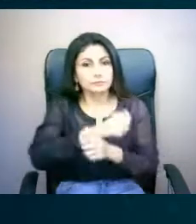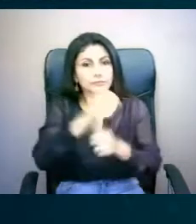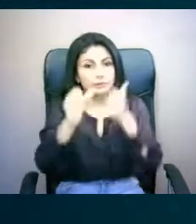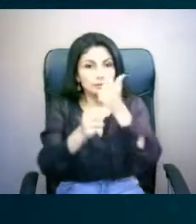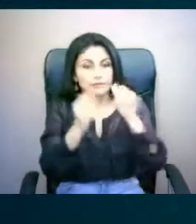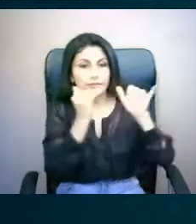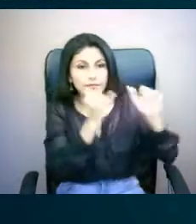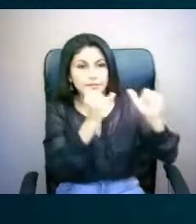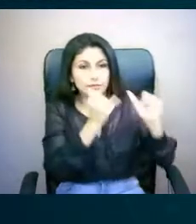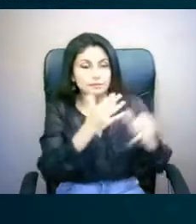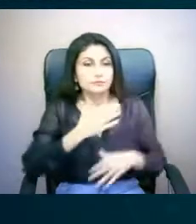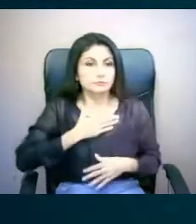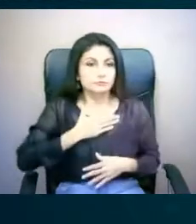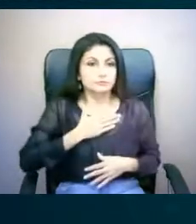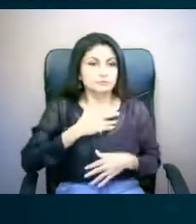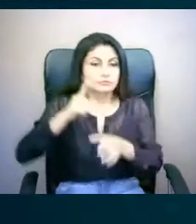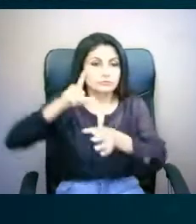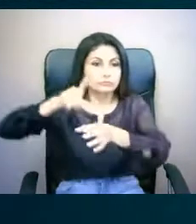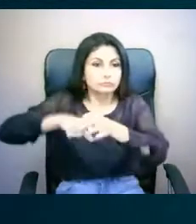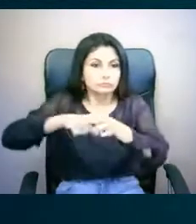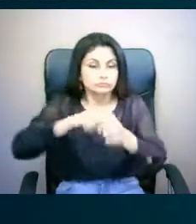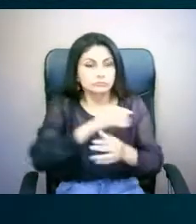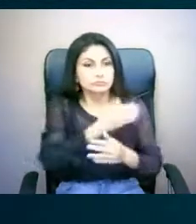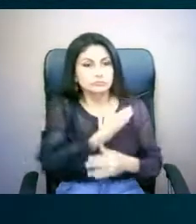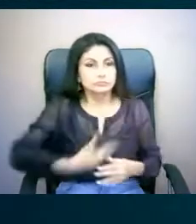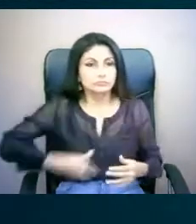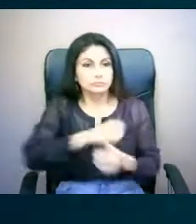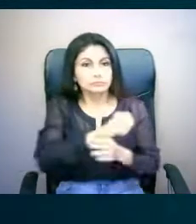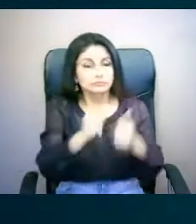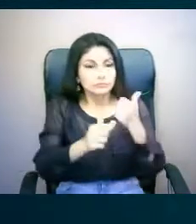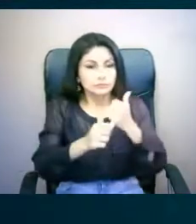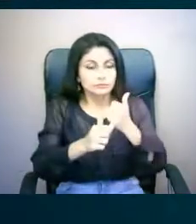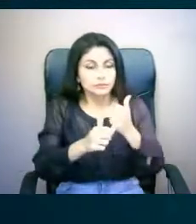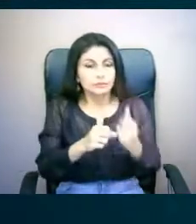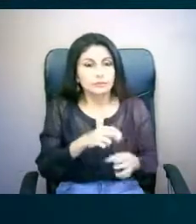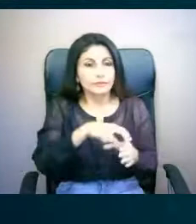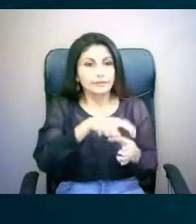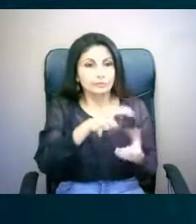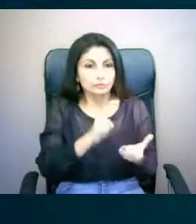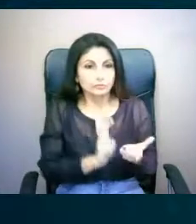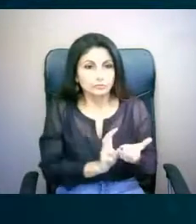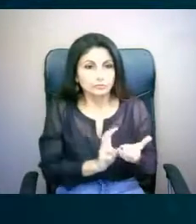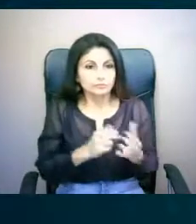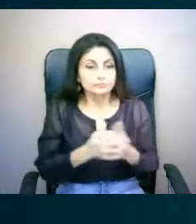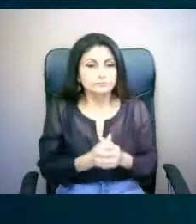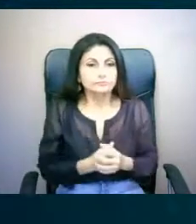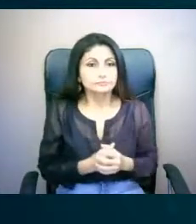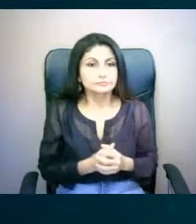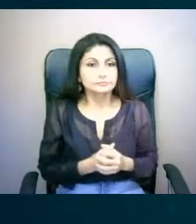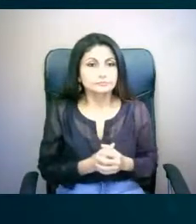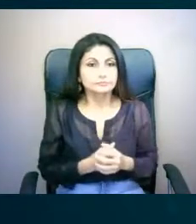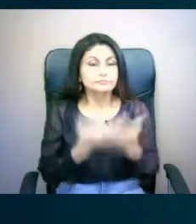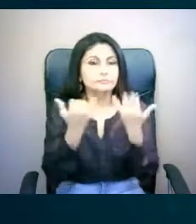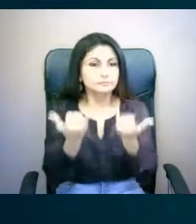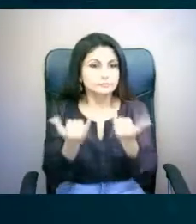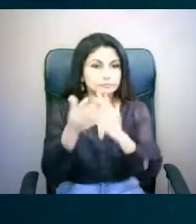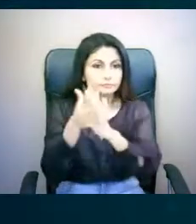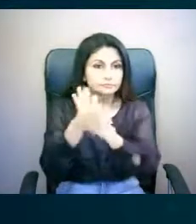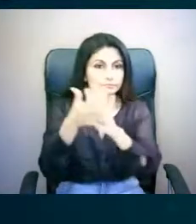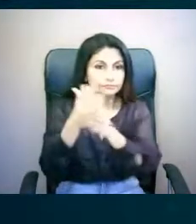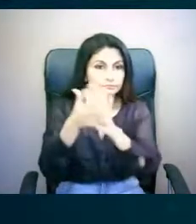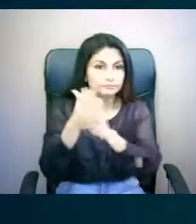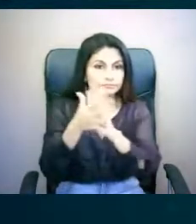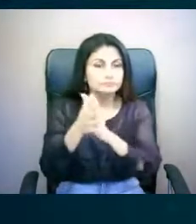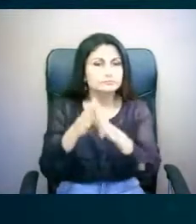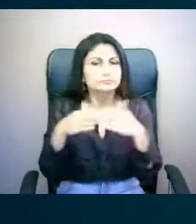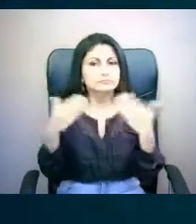mi persona a la Vicepresidencia de Desarrollo y Gestión Humana. Quisiera contarles un poco